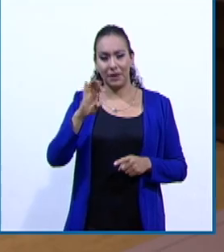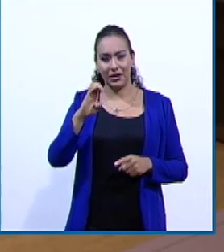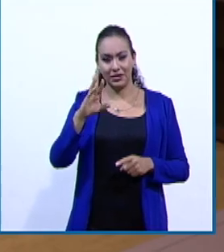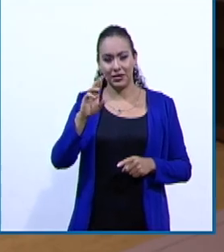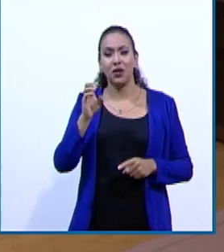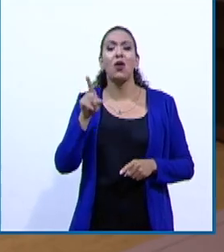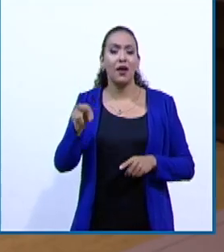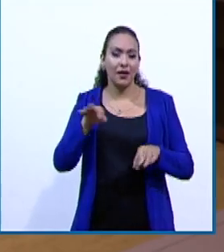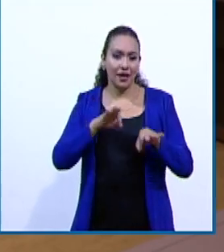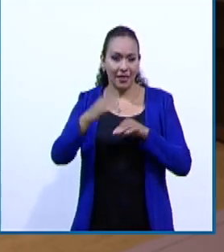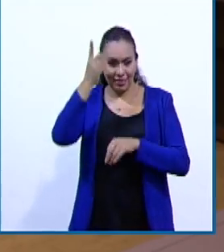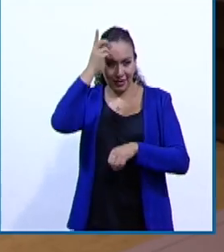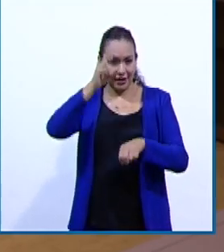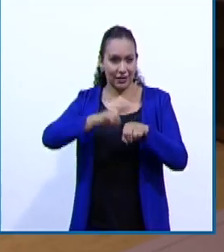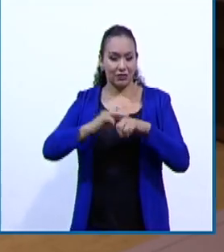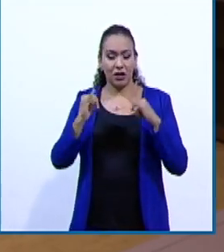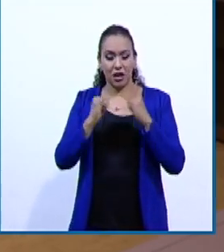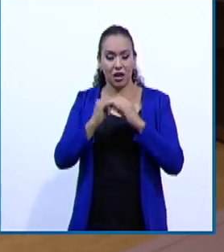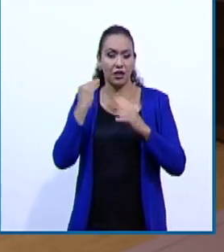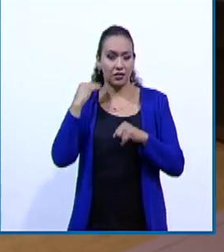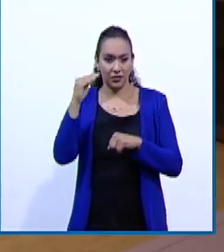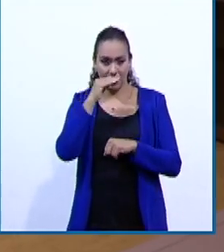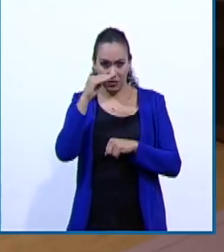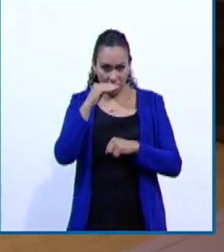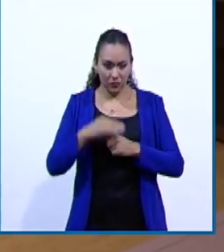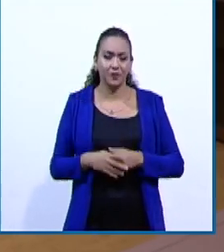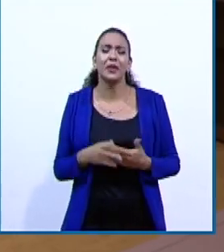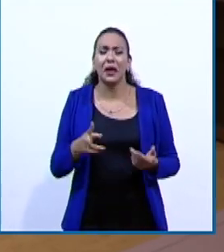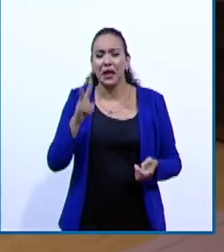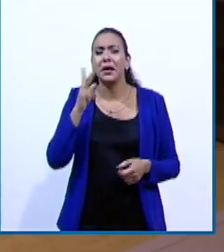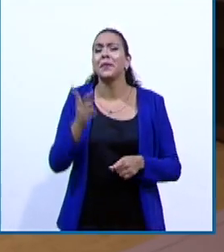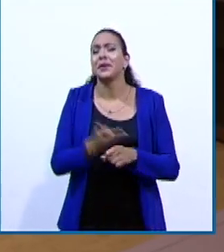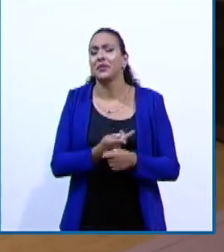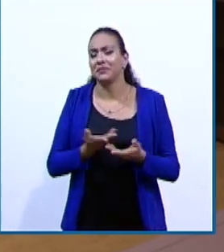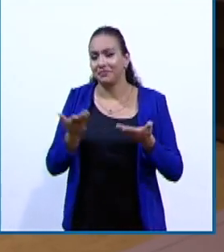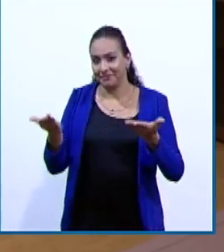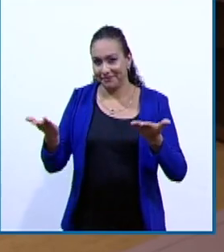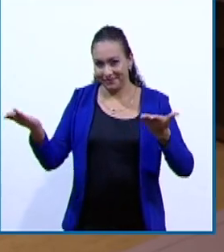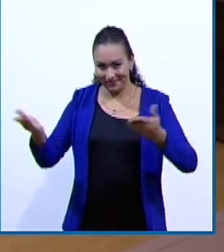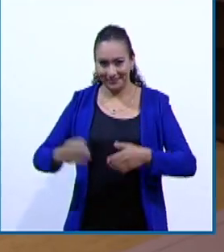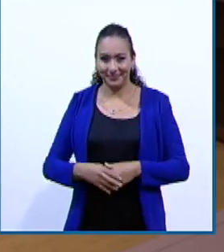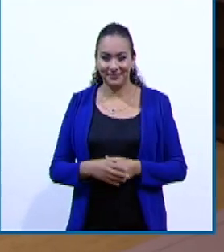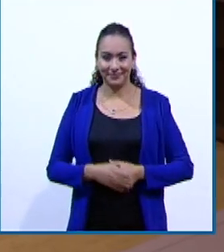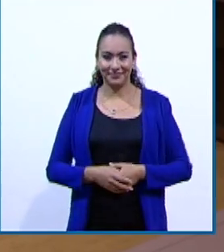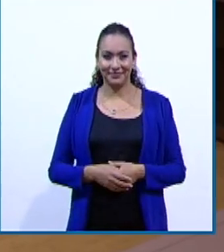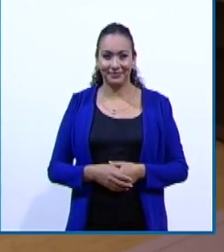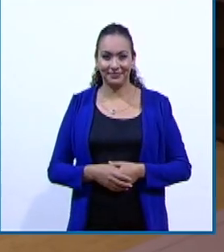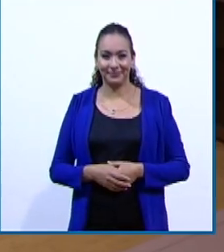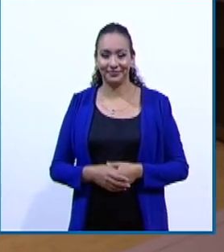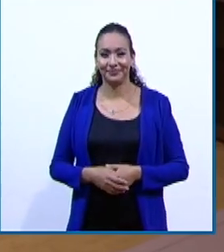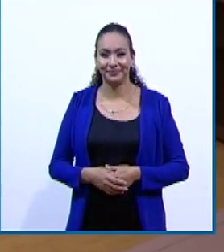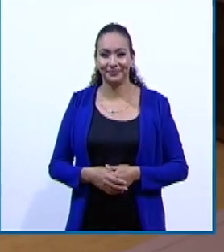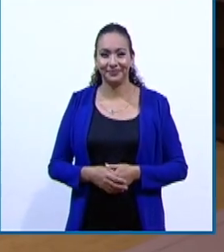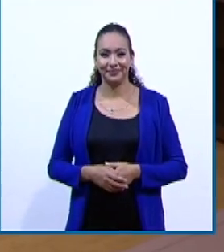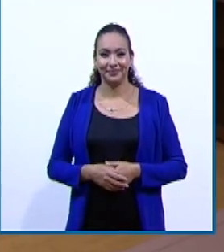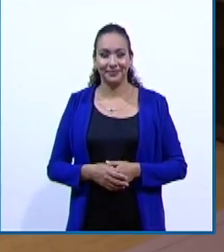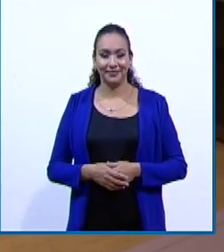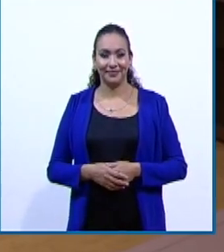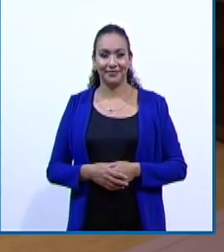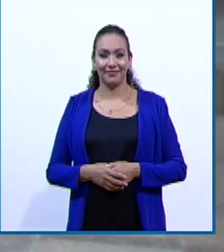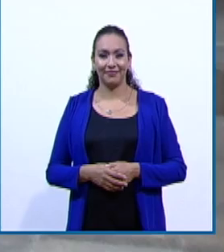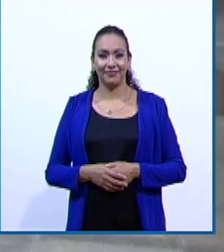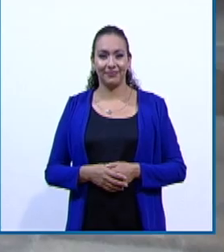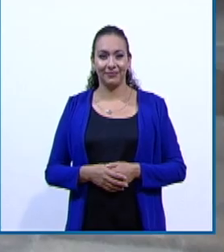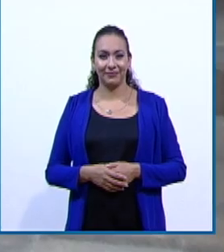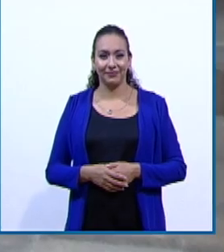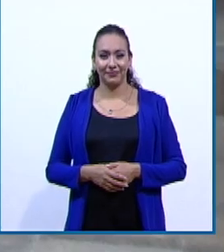de Defensoría Pública. Ahí está mi compañero Juan Carlos González con todos los detalles. Muy buenas tardes, Juan Carlos. Adelante con tu reporte.